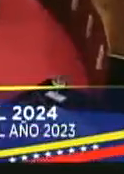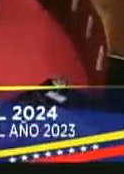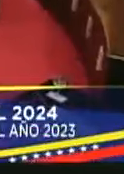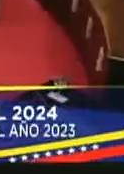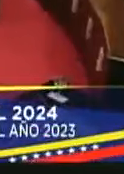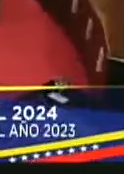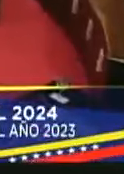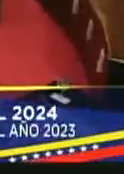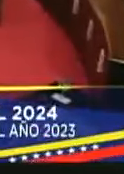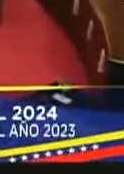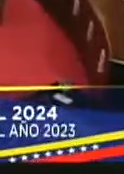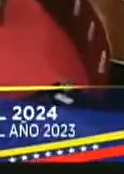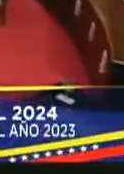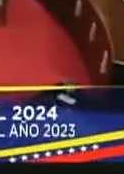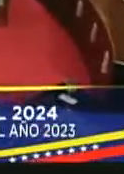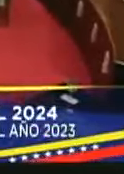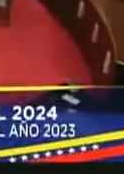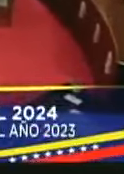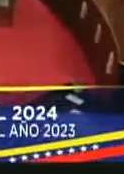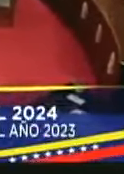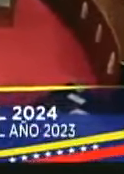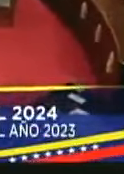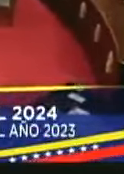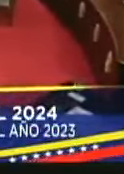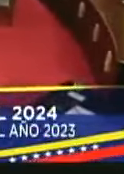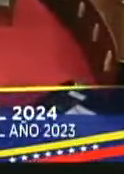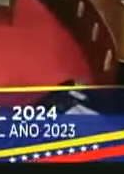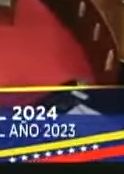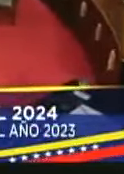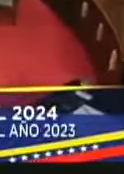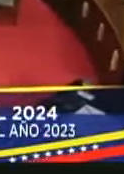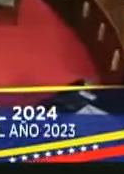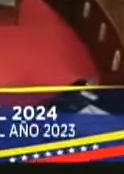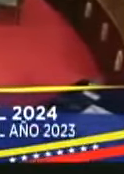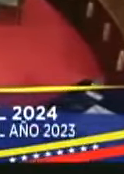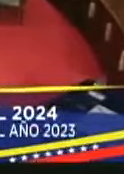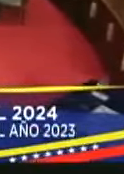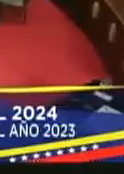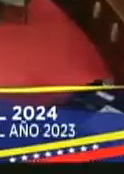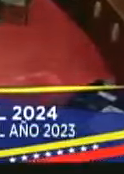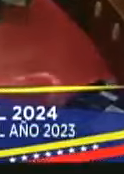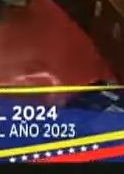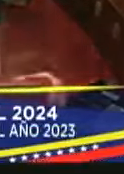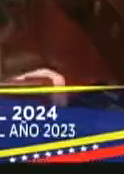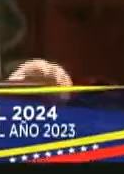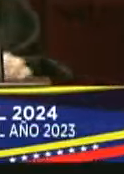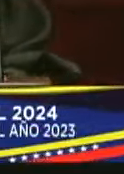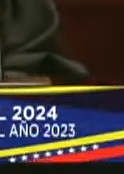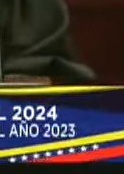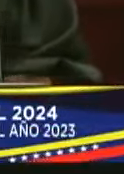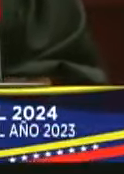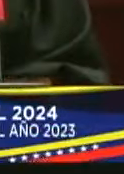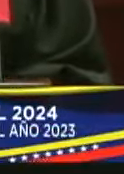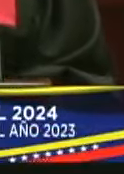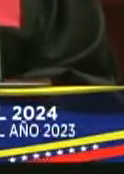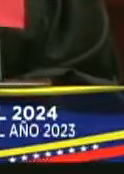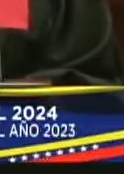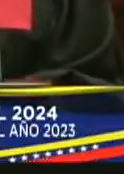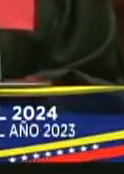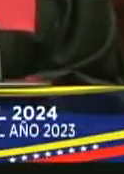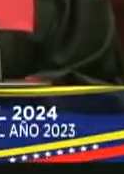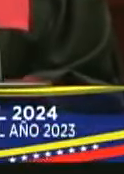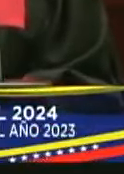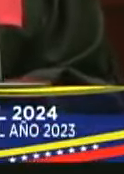Se coloca en el centro del debate nacional la necesidad de construir una